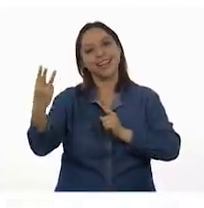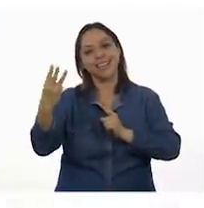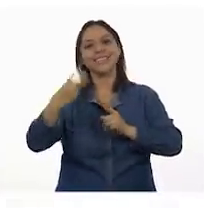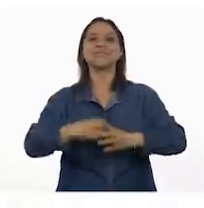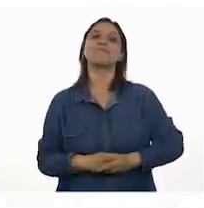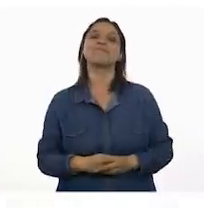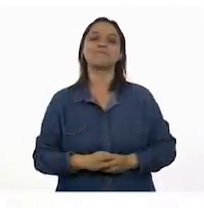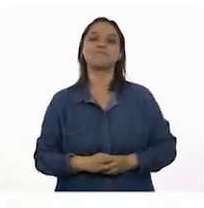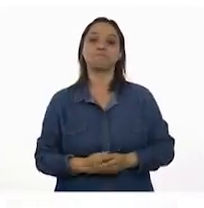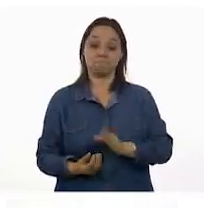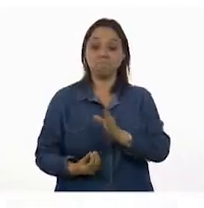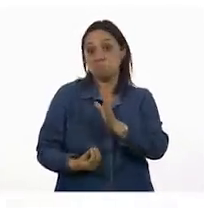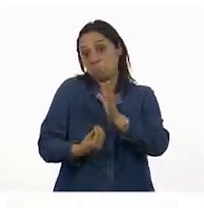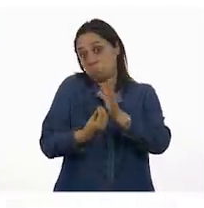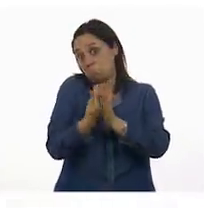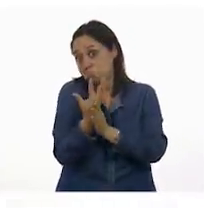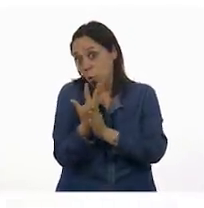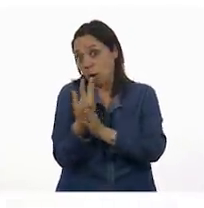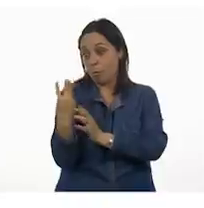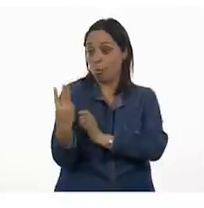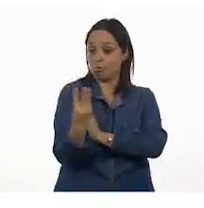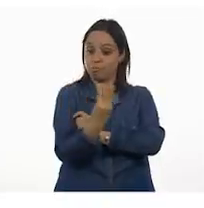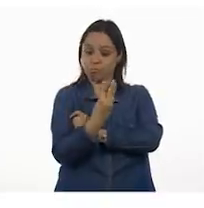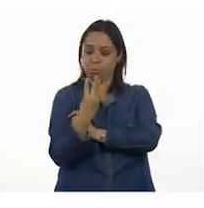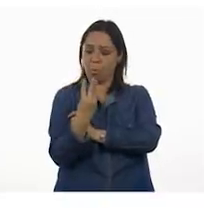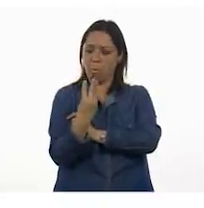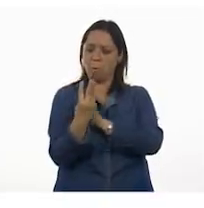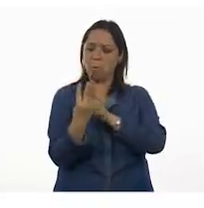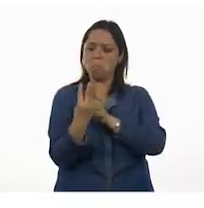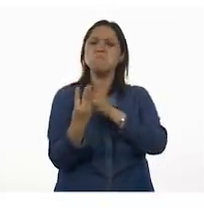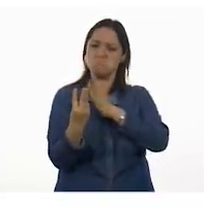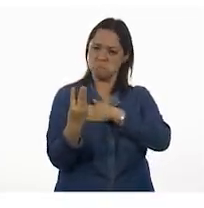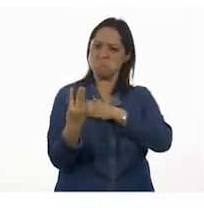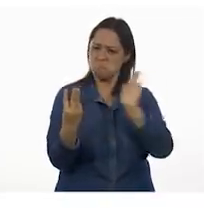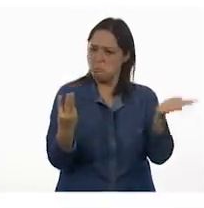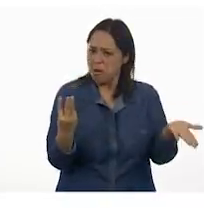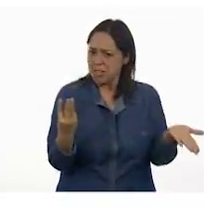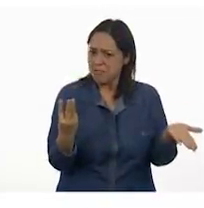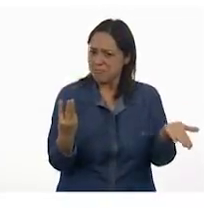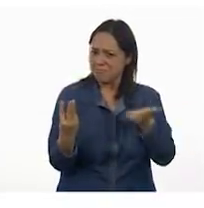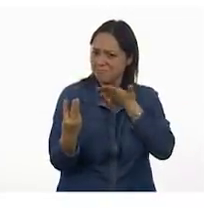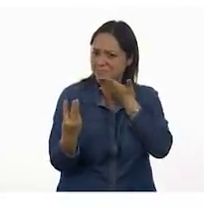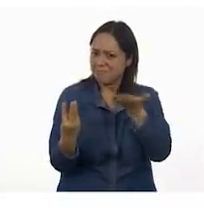Es nuevo y es bueno.